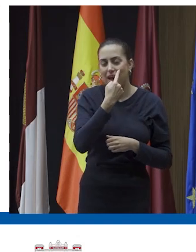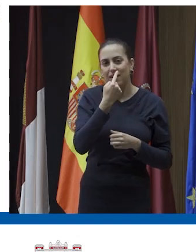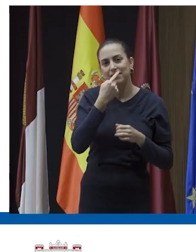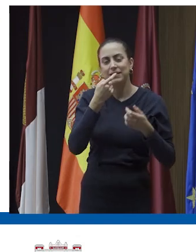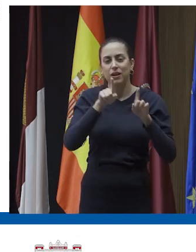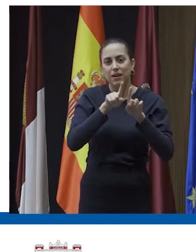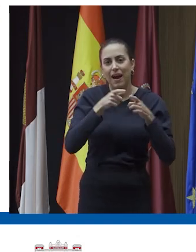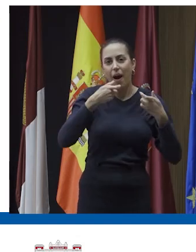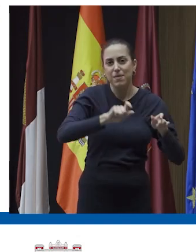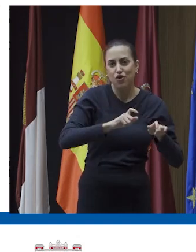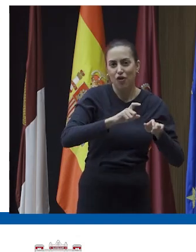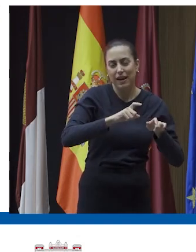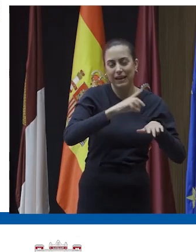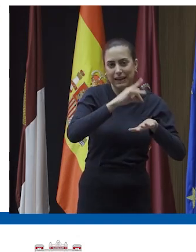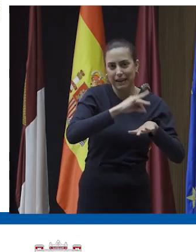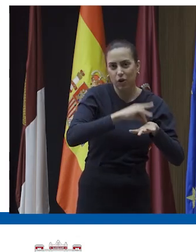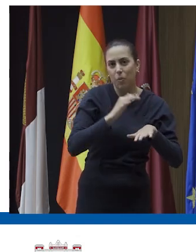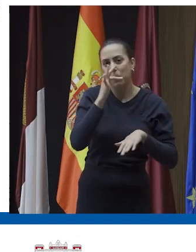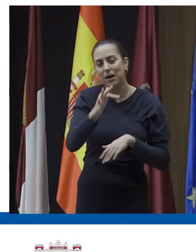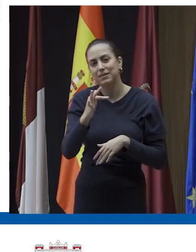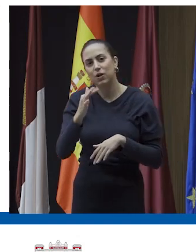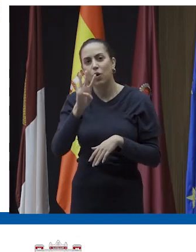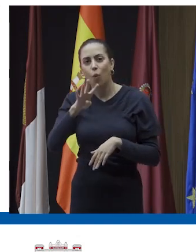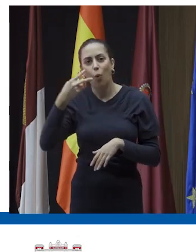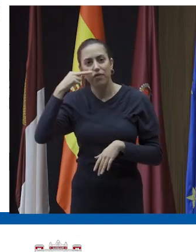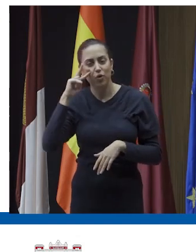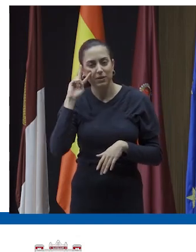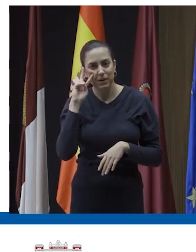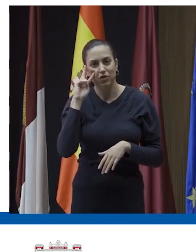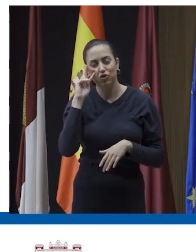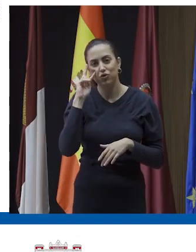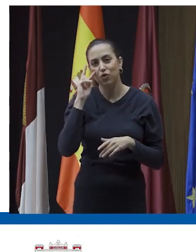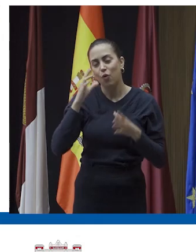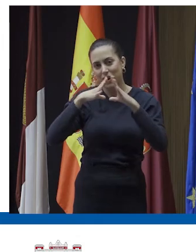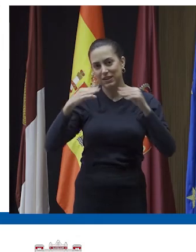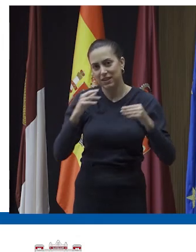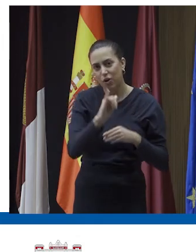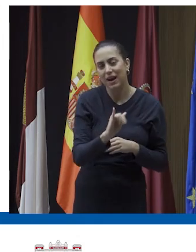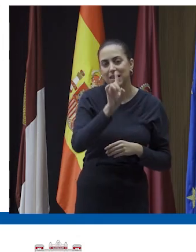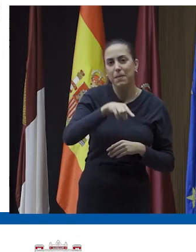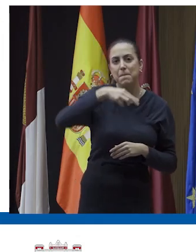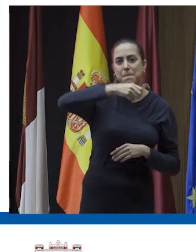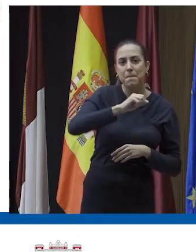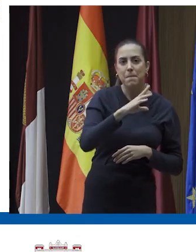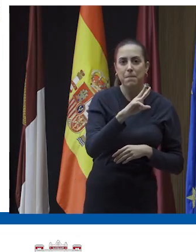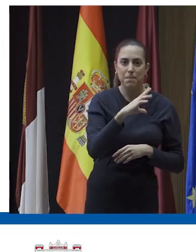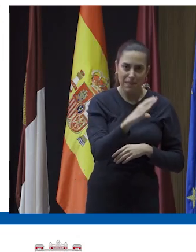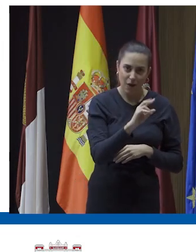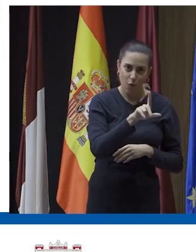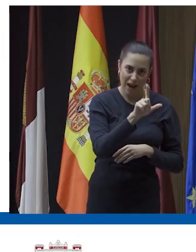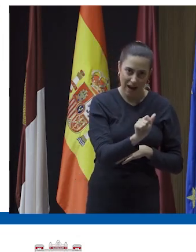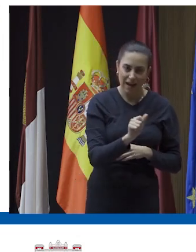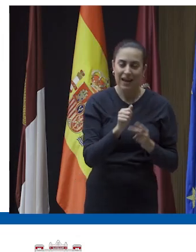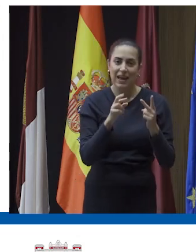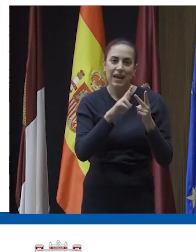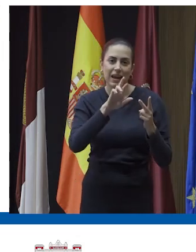con 4 expertos universitarios. Es máster en patología y cirugía de la mácula, retina y vítreo,